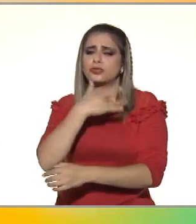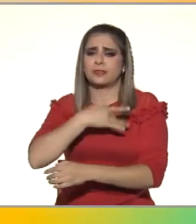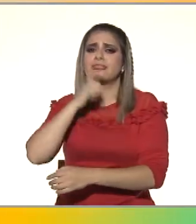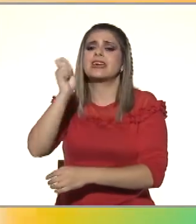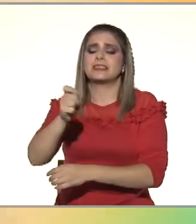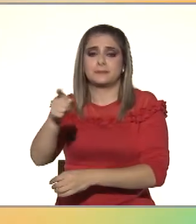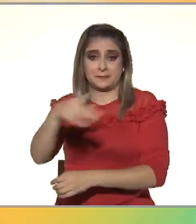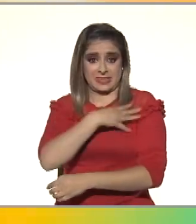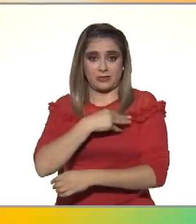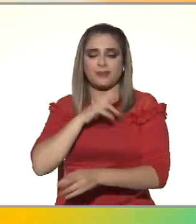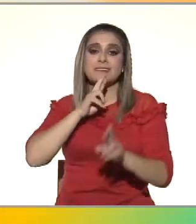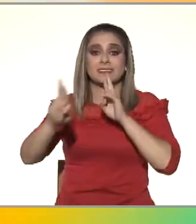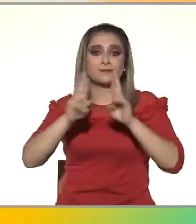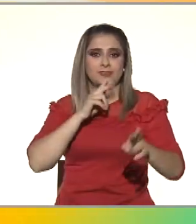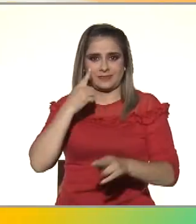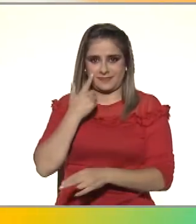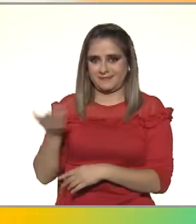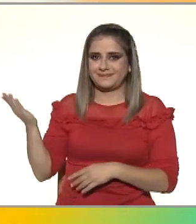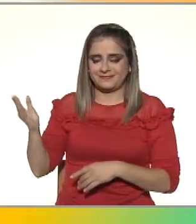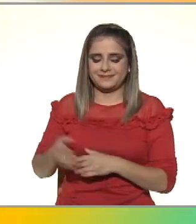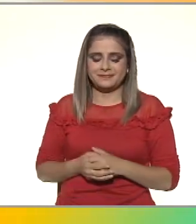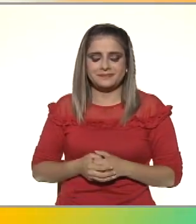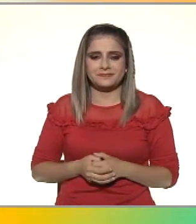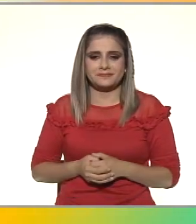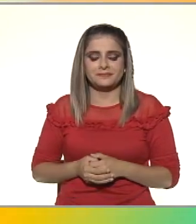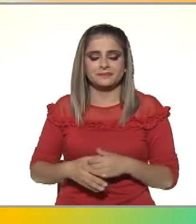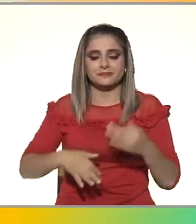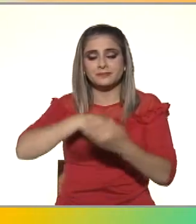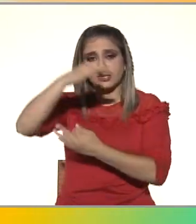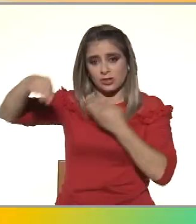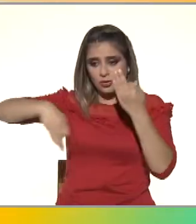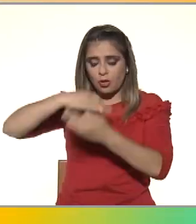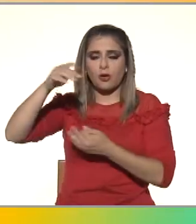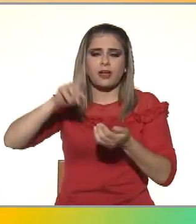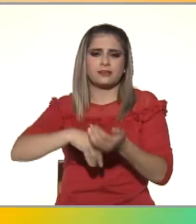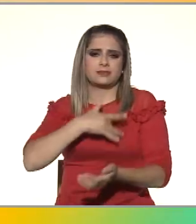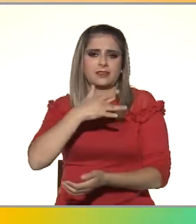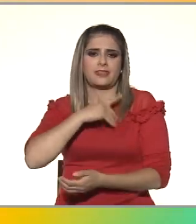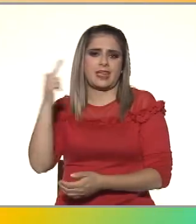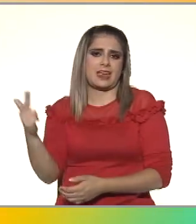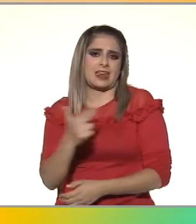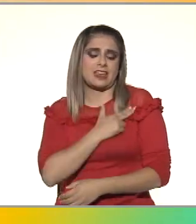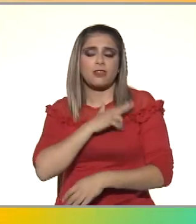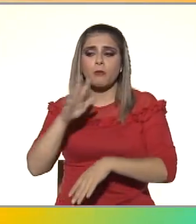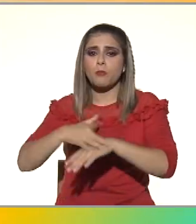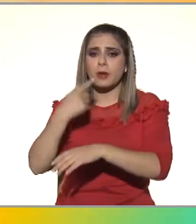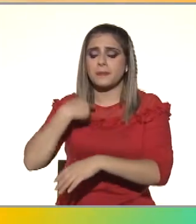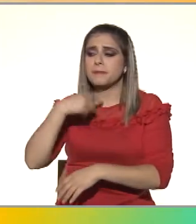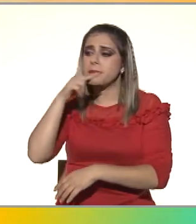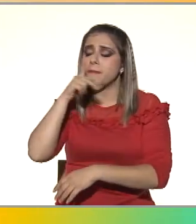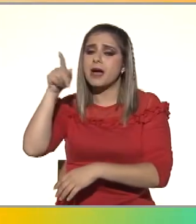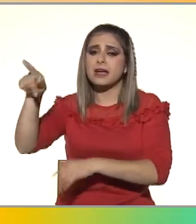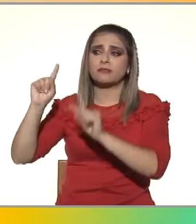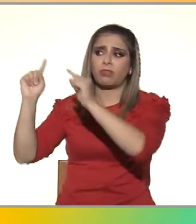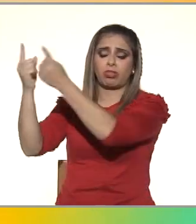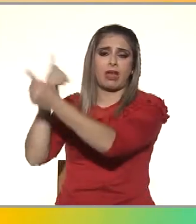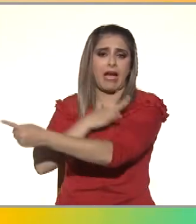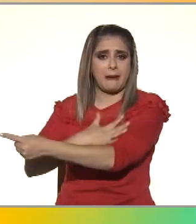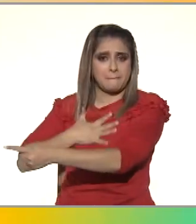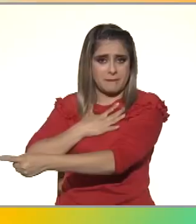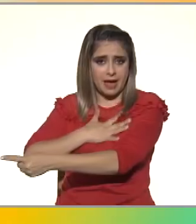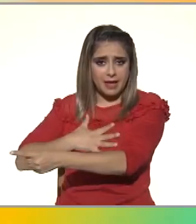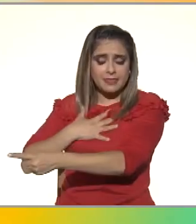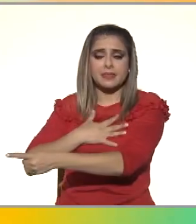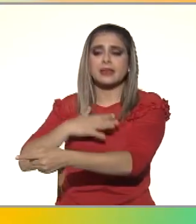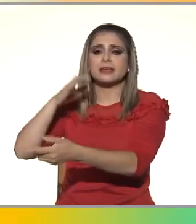que recibimos. Anónimo. Todos salimos lastimados por la infidelidad de mi padre. Su esposa, mis